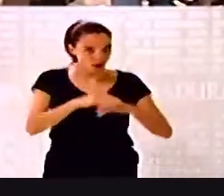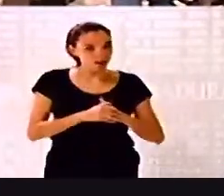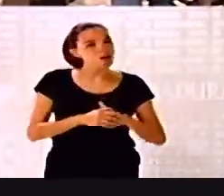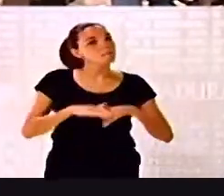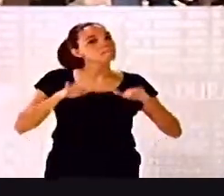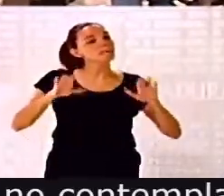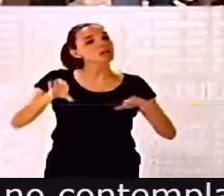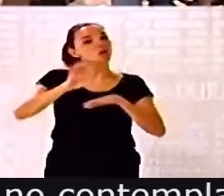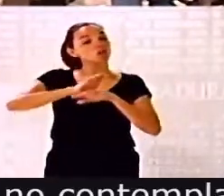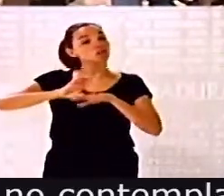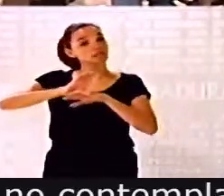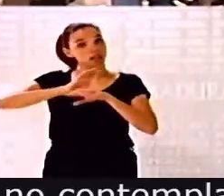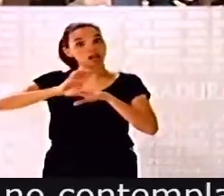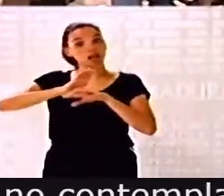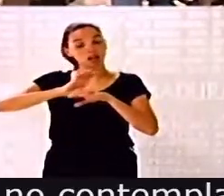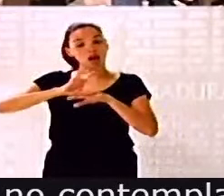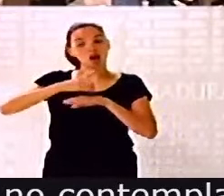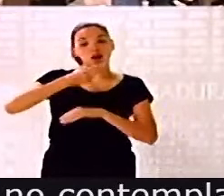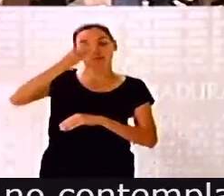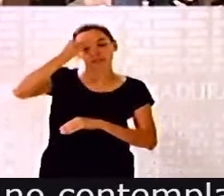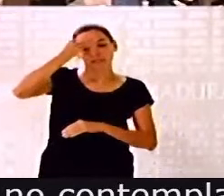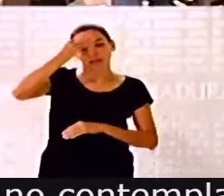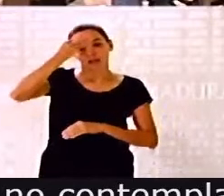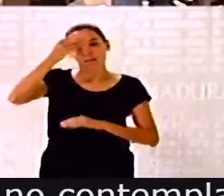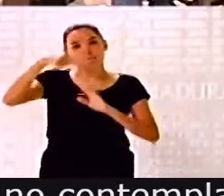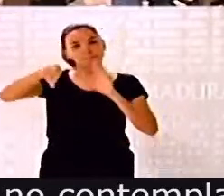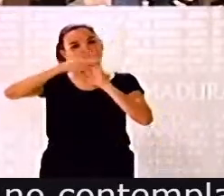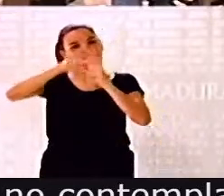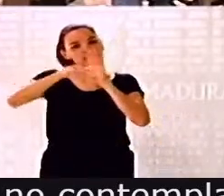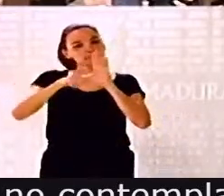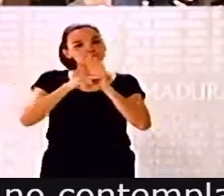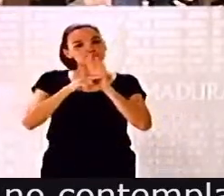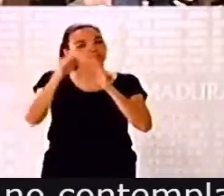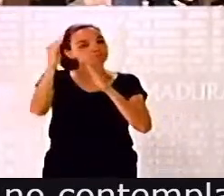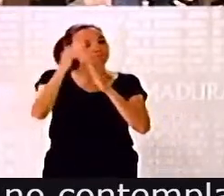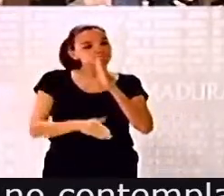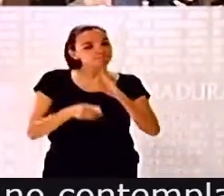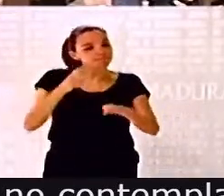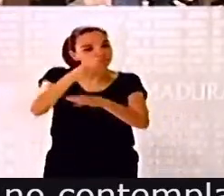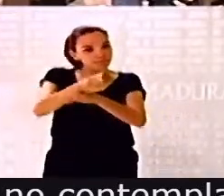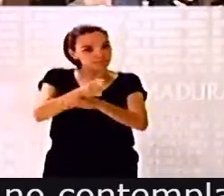la Consejería aplicar ninguna medida restrictiva más